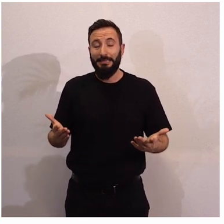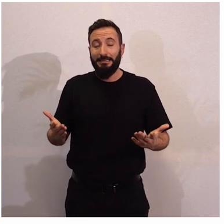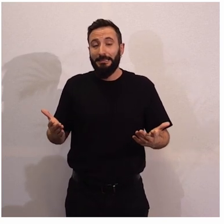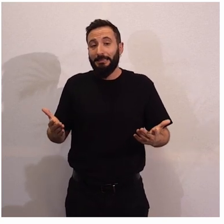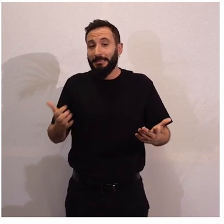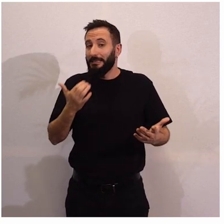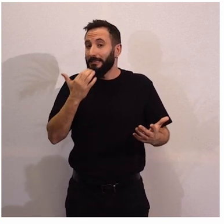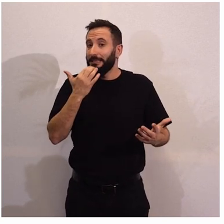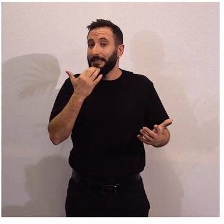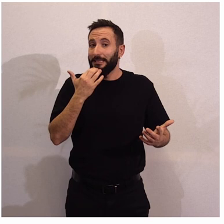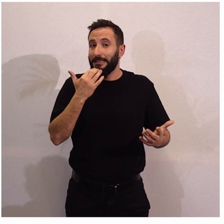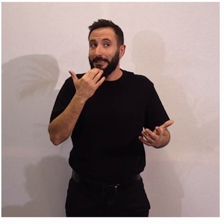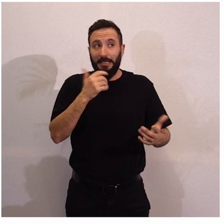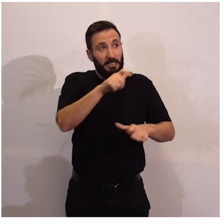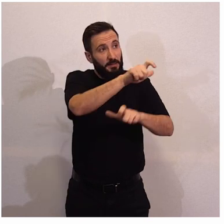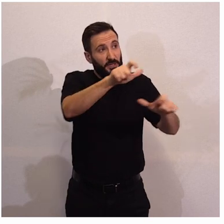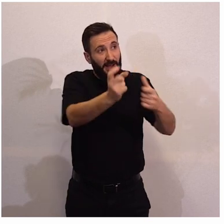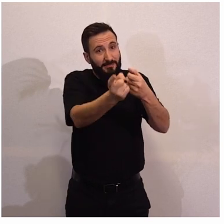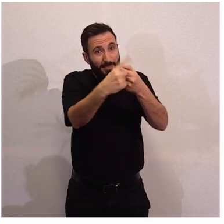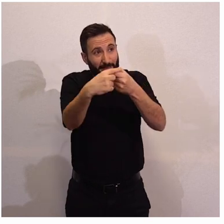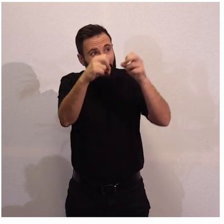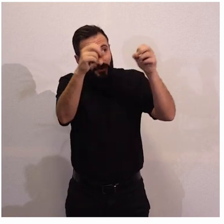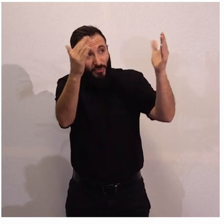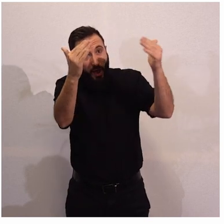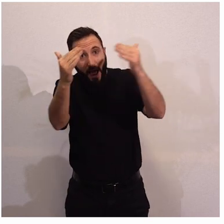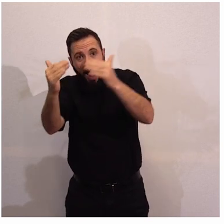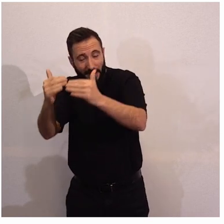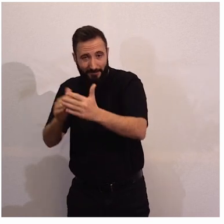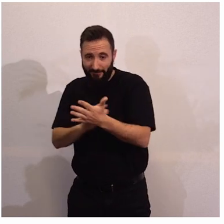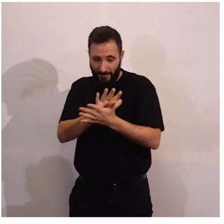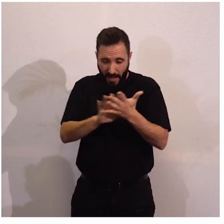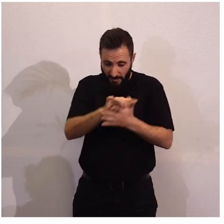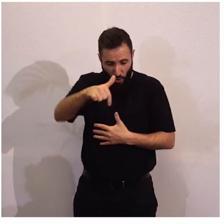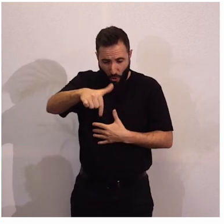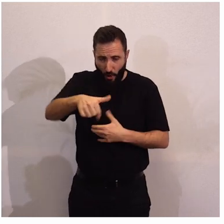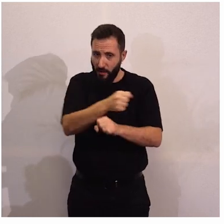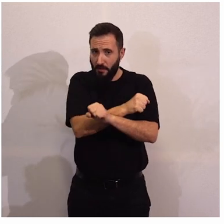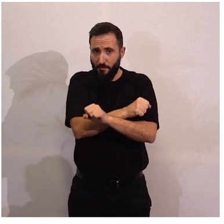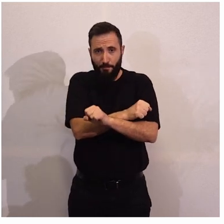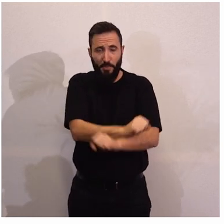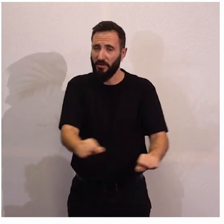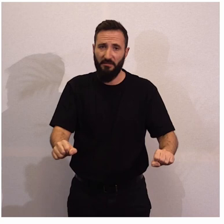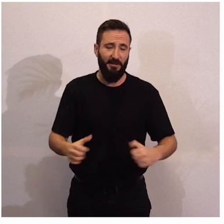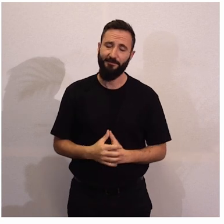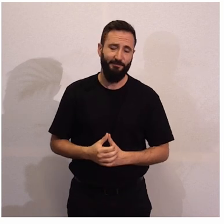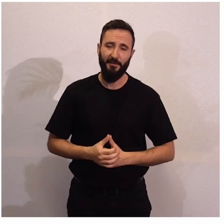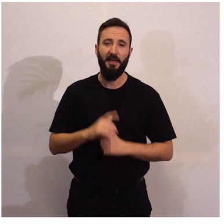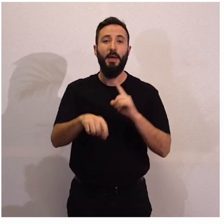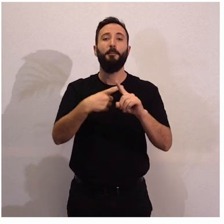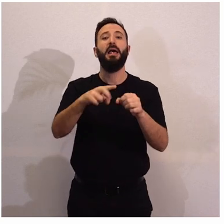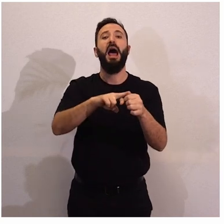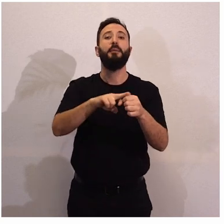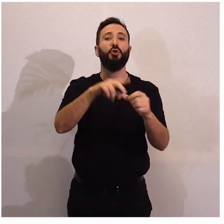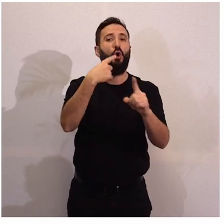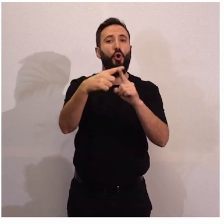sin esto no podríamos estar hablando como estamos hablando ahora, ni todo lo que se ha logrado en este ámbito de la